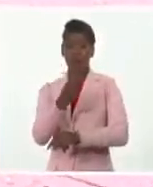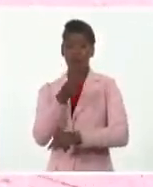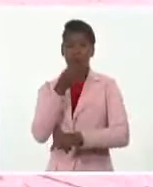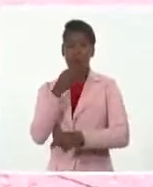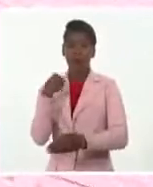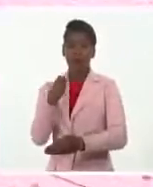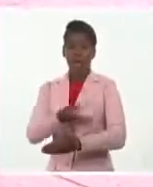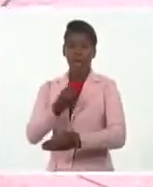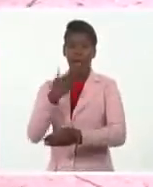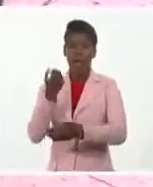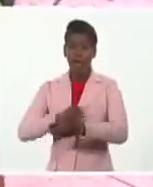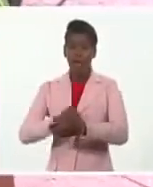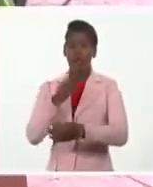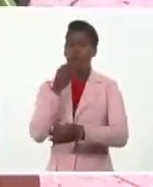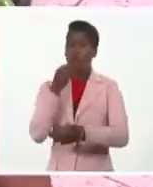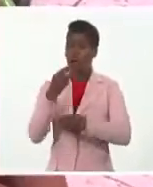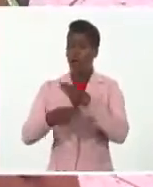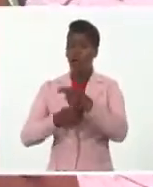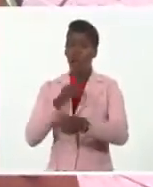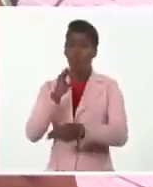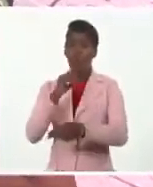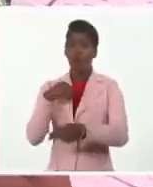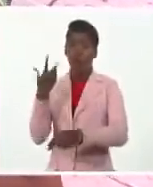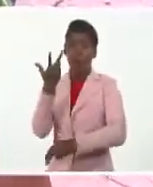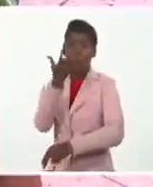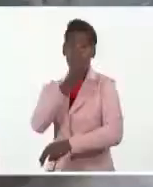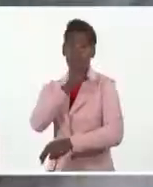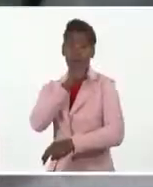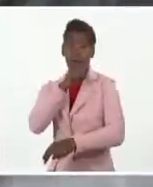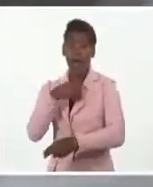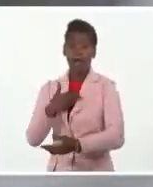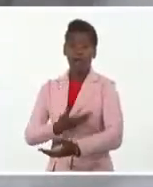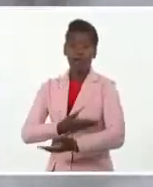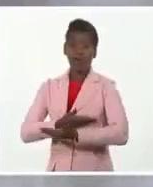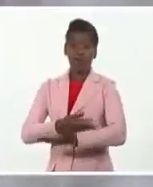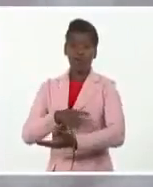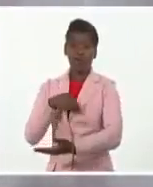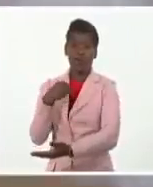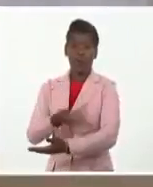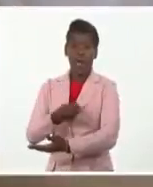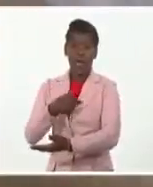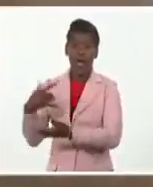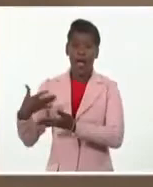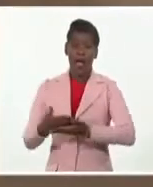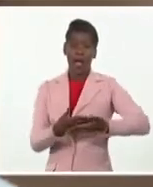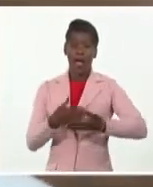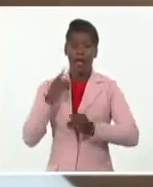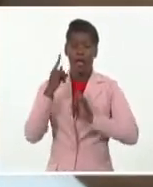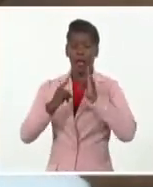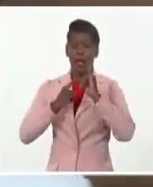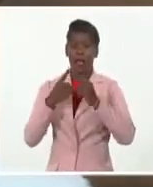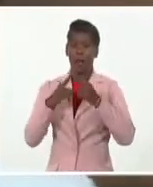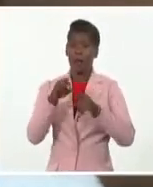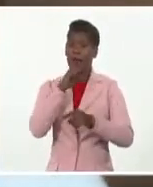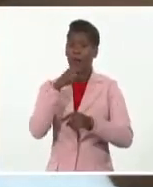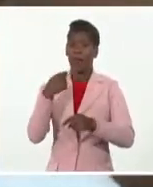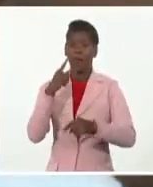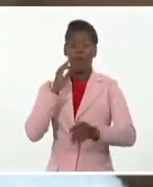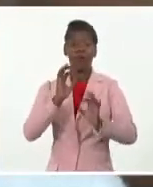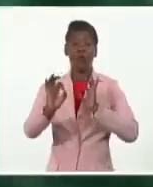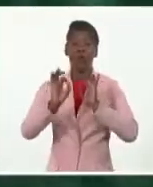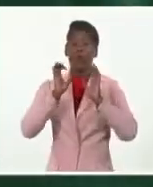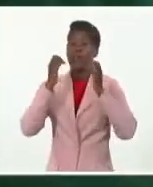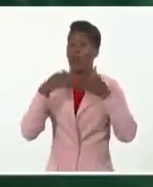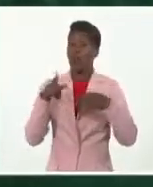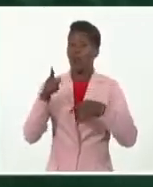a hijos también por la leche materna. Por lo pronto, que una madre decida entre cuidarse ella del contagio con la COVID-19